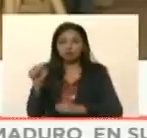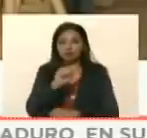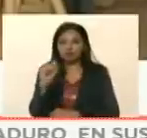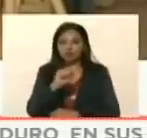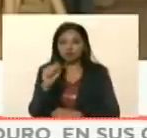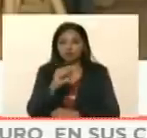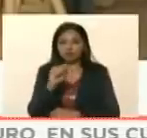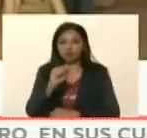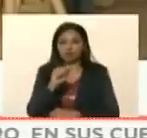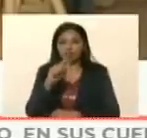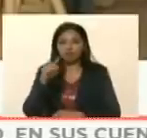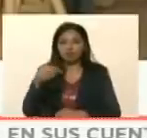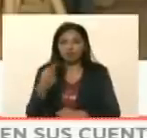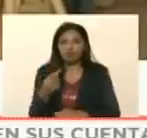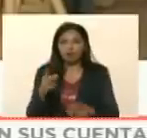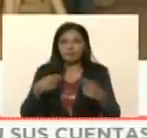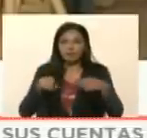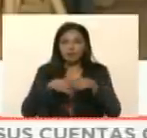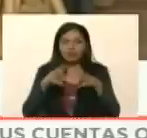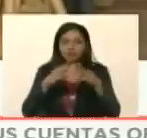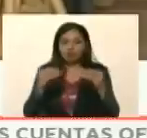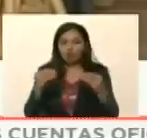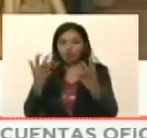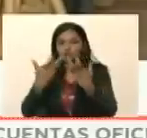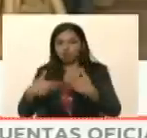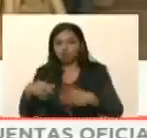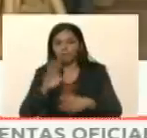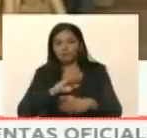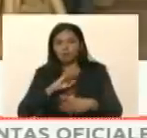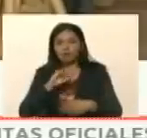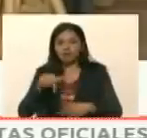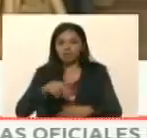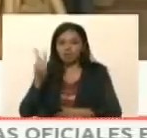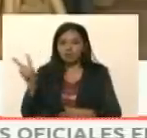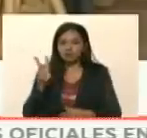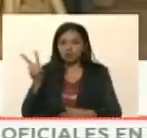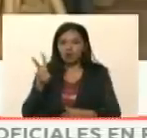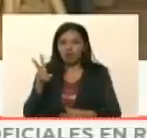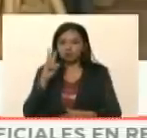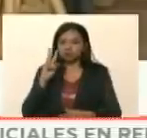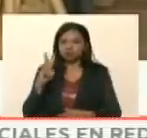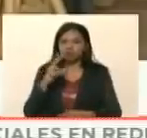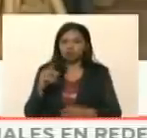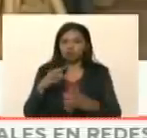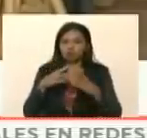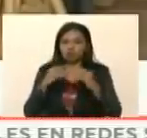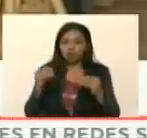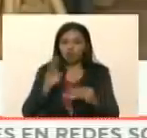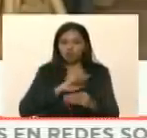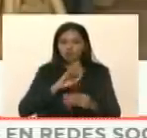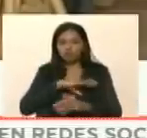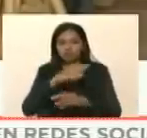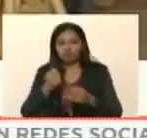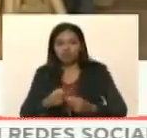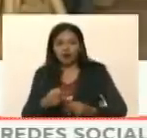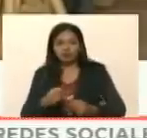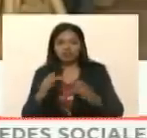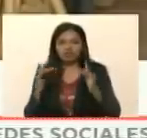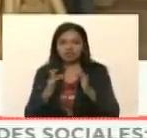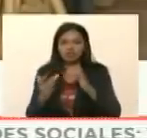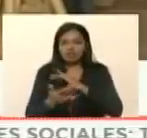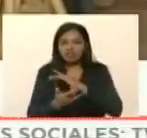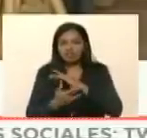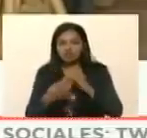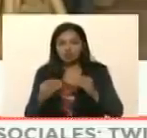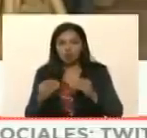de la agenda económica bolivariana. Toda la industria automotriz del país, con todo su poder tecnológico, gerencial